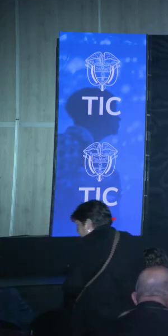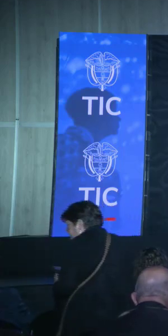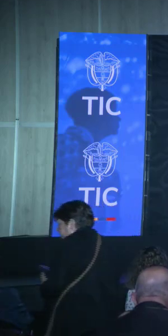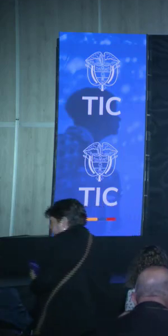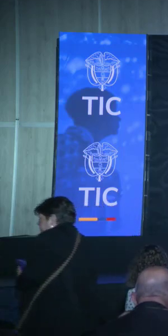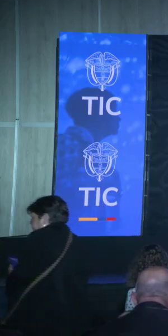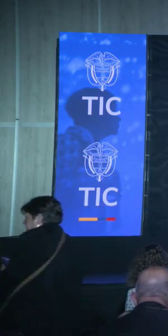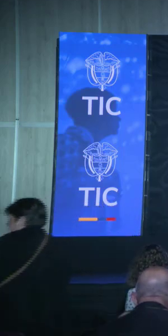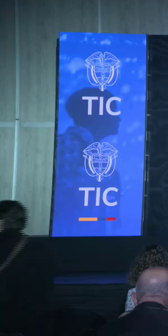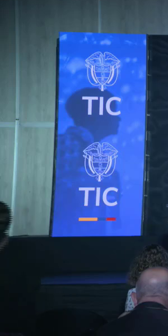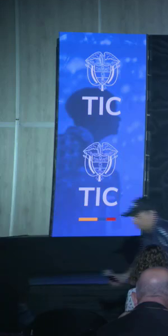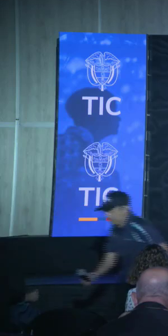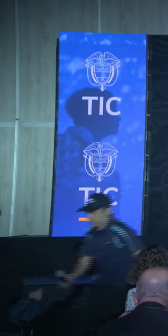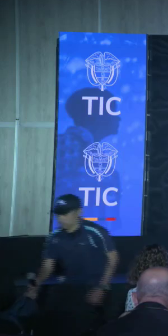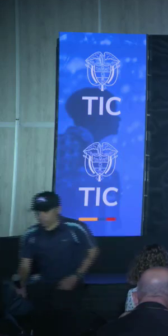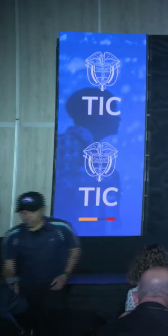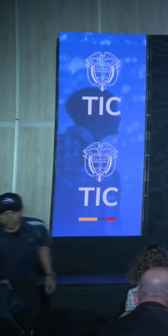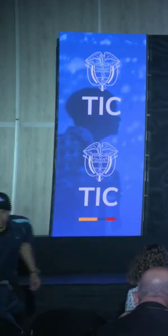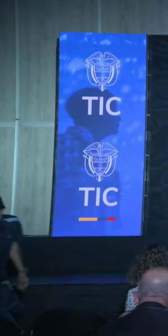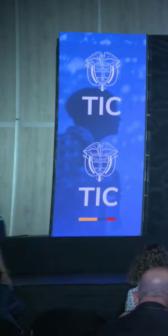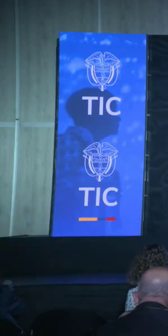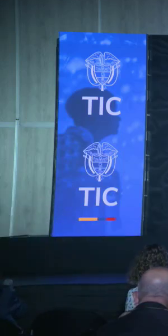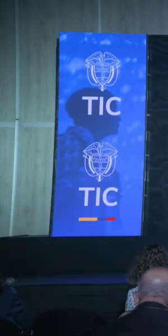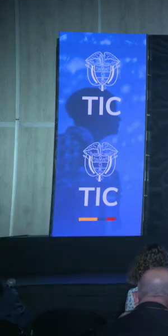Aprovecho. Sí, señor.